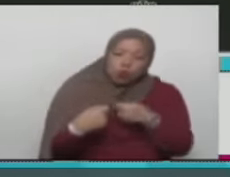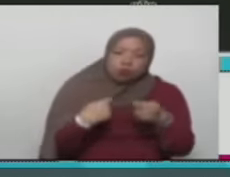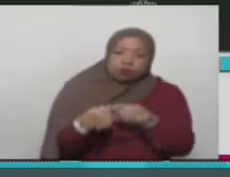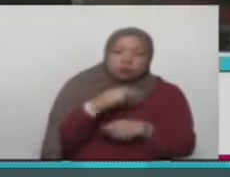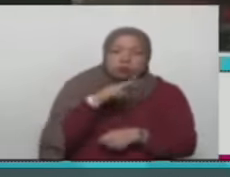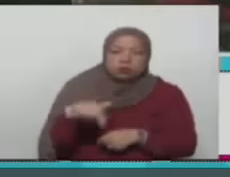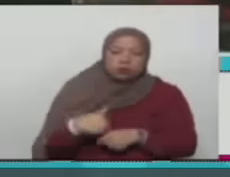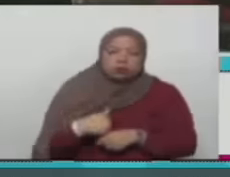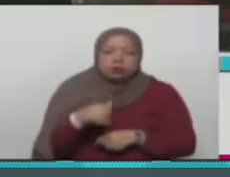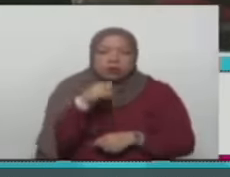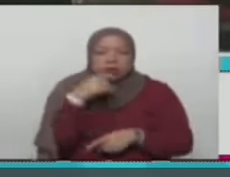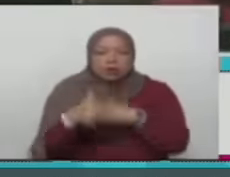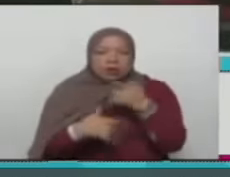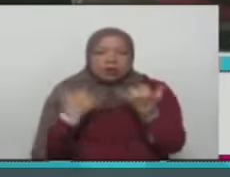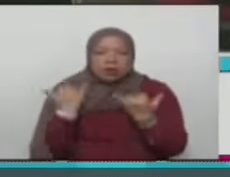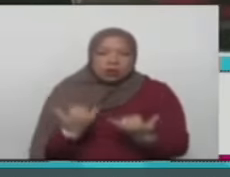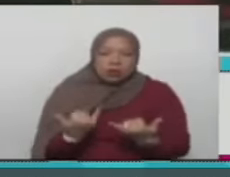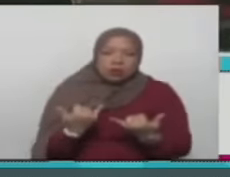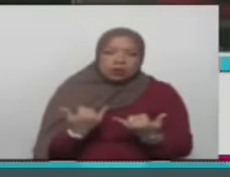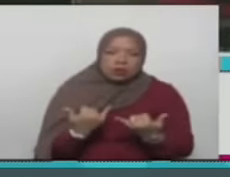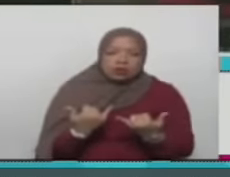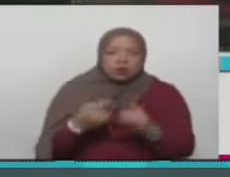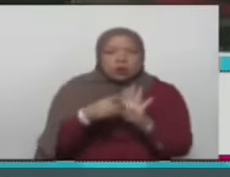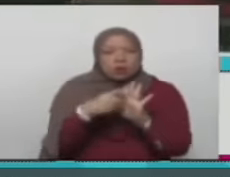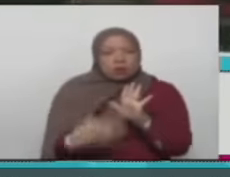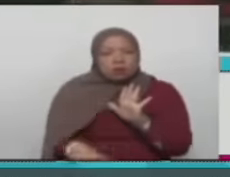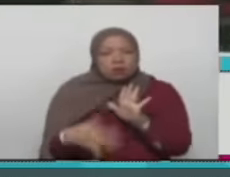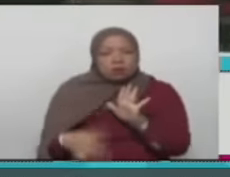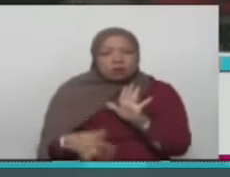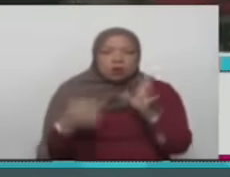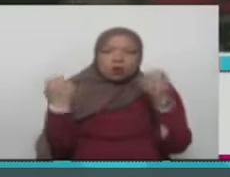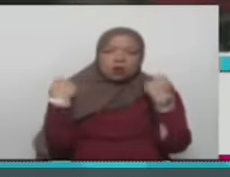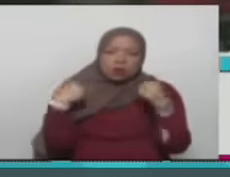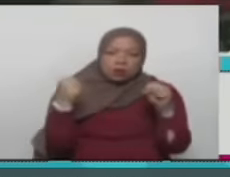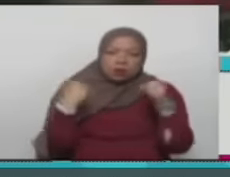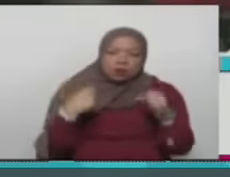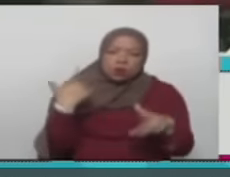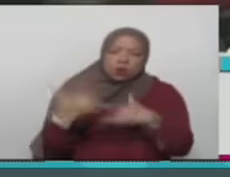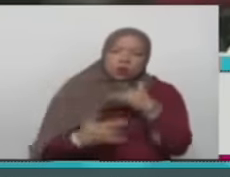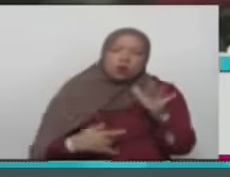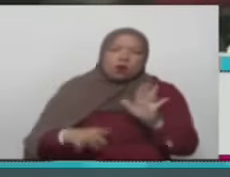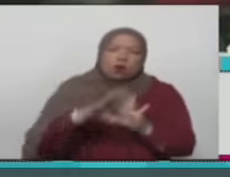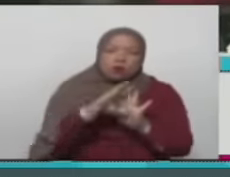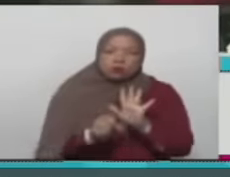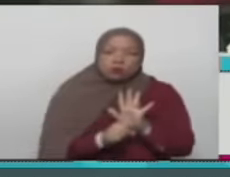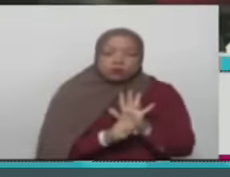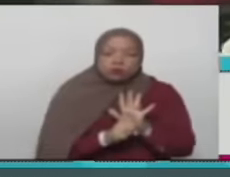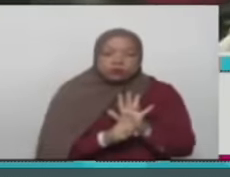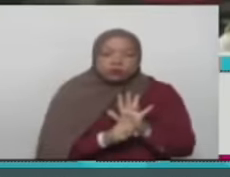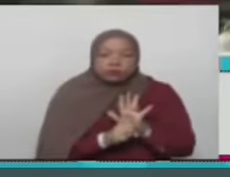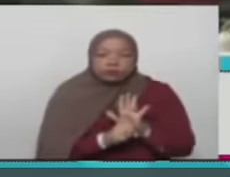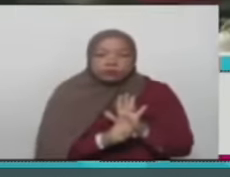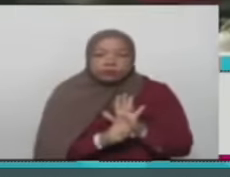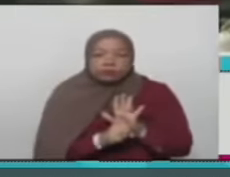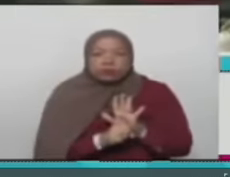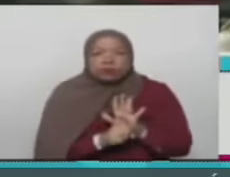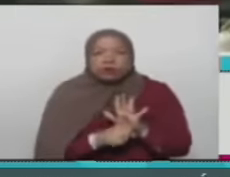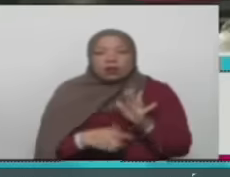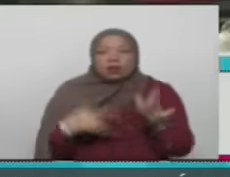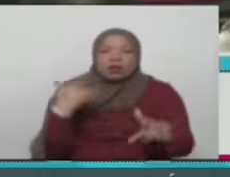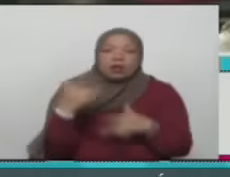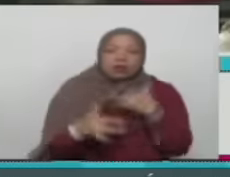en el marco del Estado de Derecho y de la aplicación de la Constitución. Si usted dice